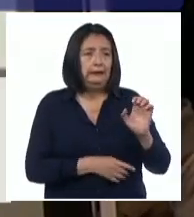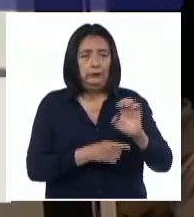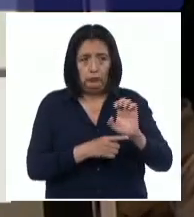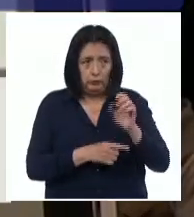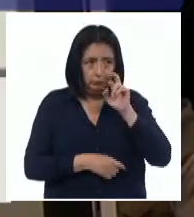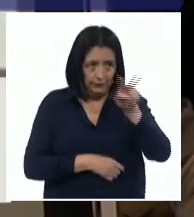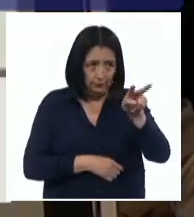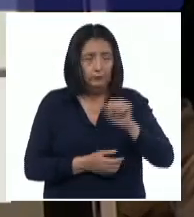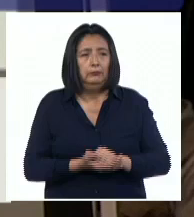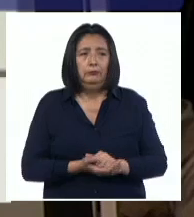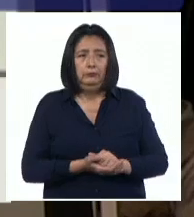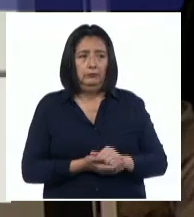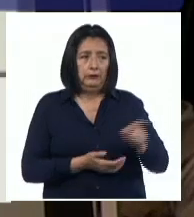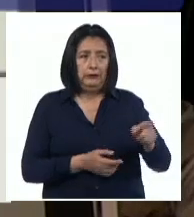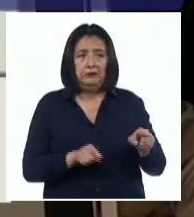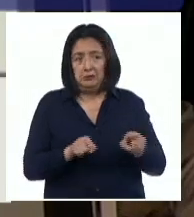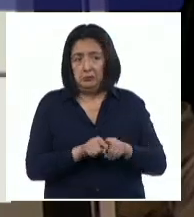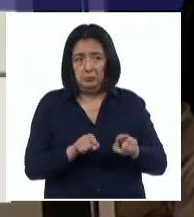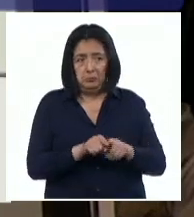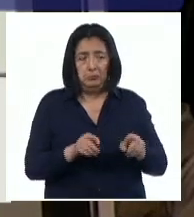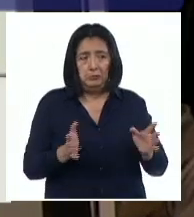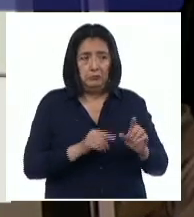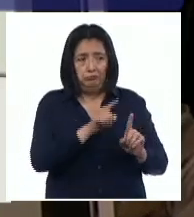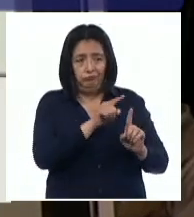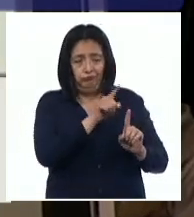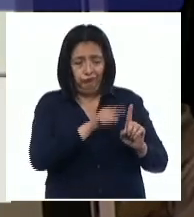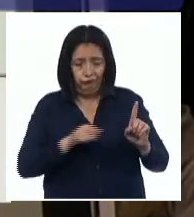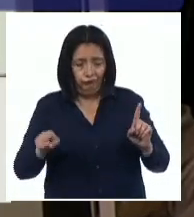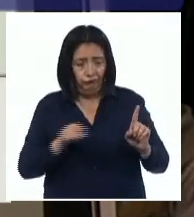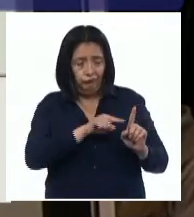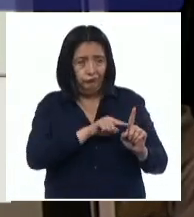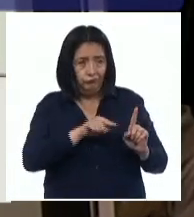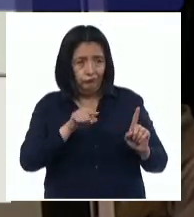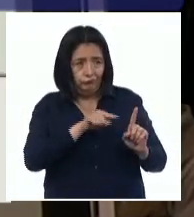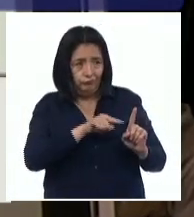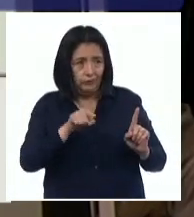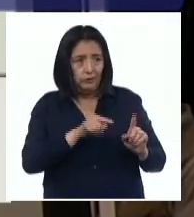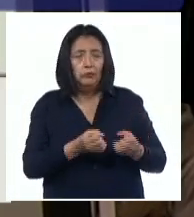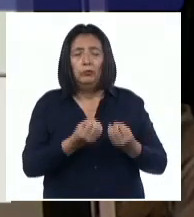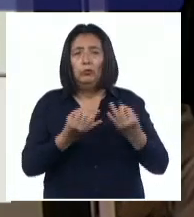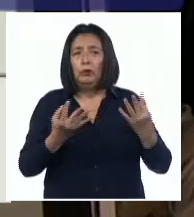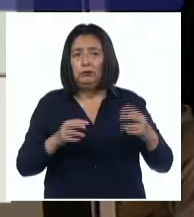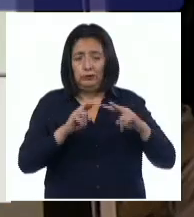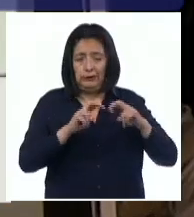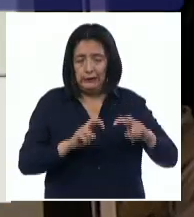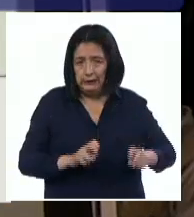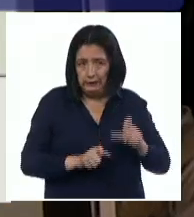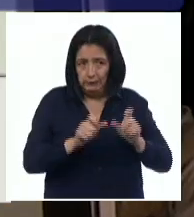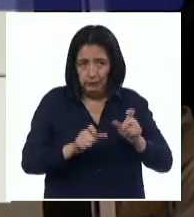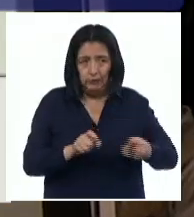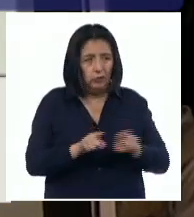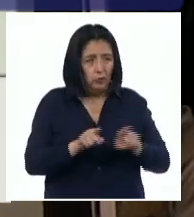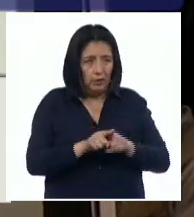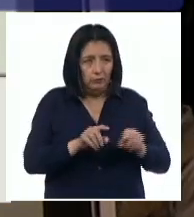Miren, al inicio teníamos una tabla de cantidad de pruebas similar